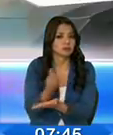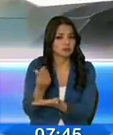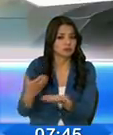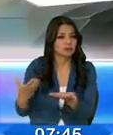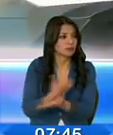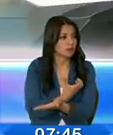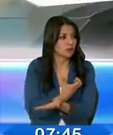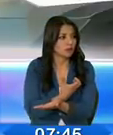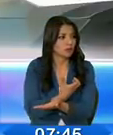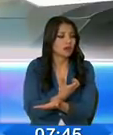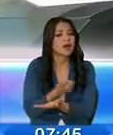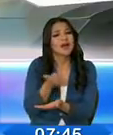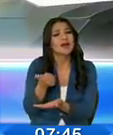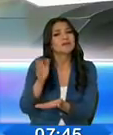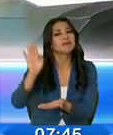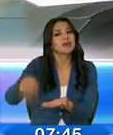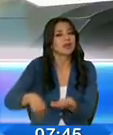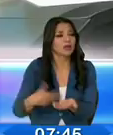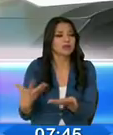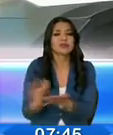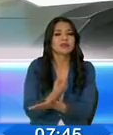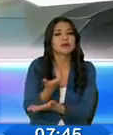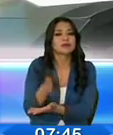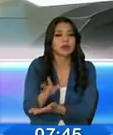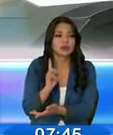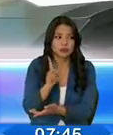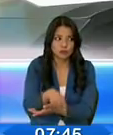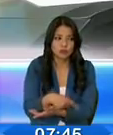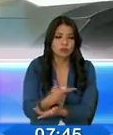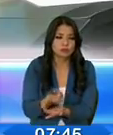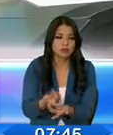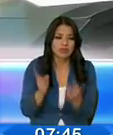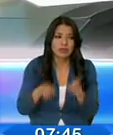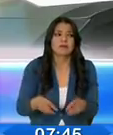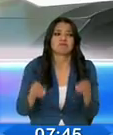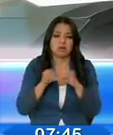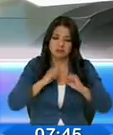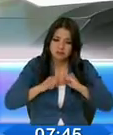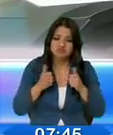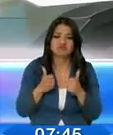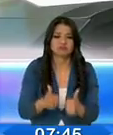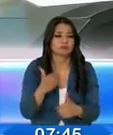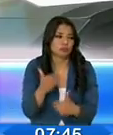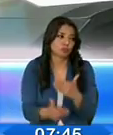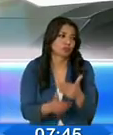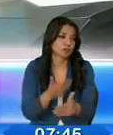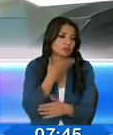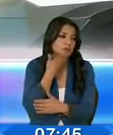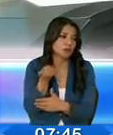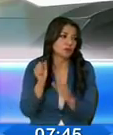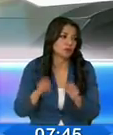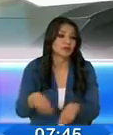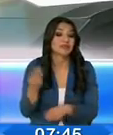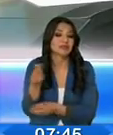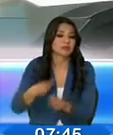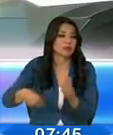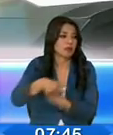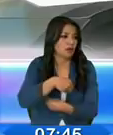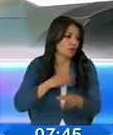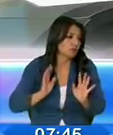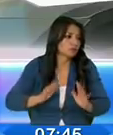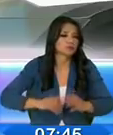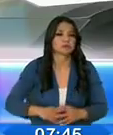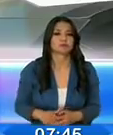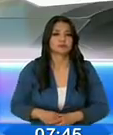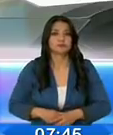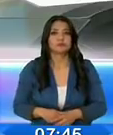dineros, pero lo que quiere decir es que debemos hacer mucho más eficientes esos procedimientos. Eso va de la mano con